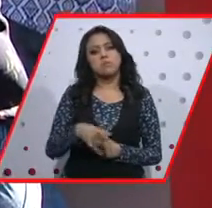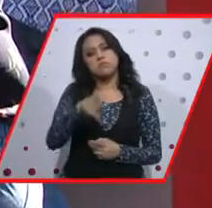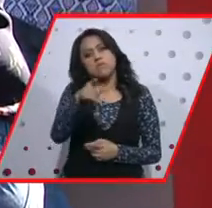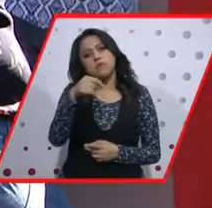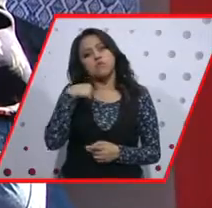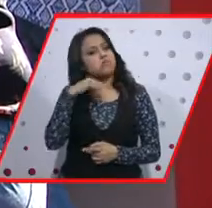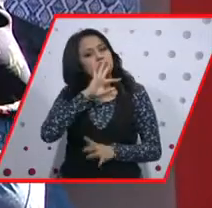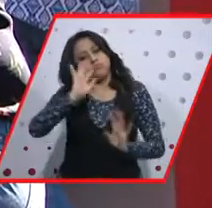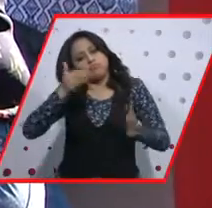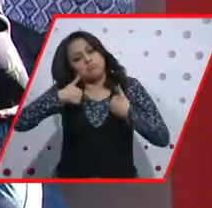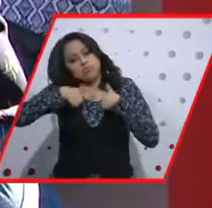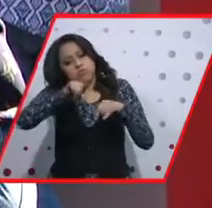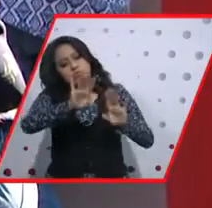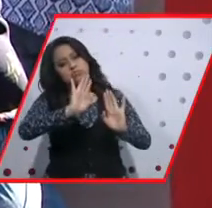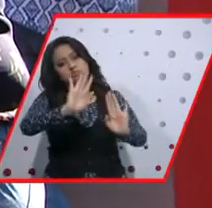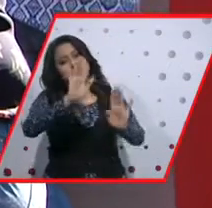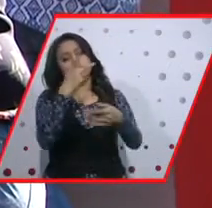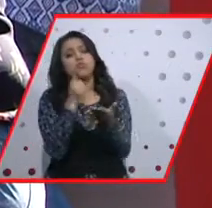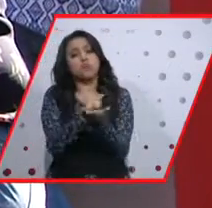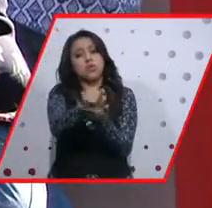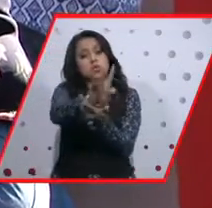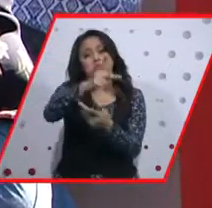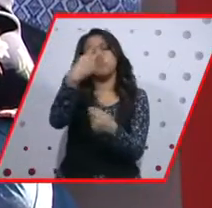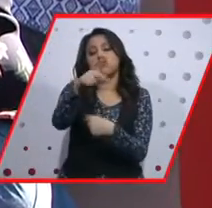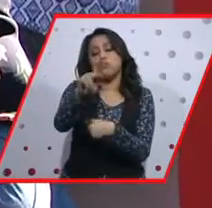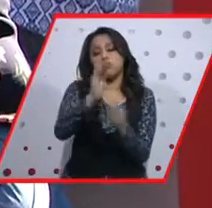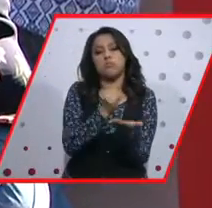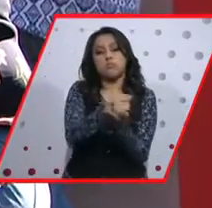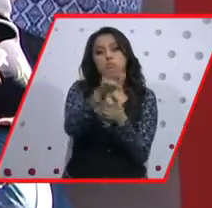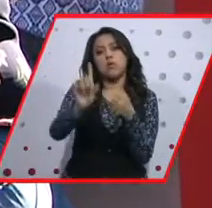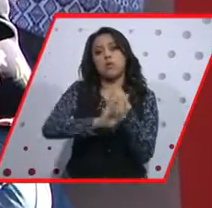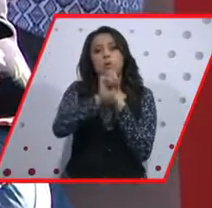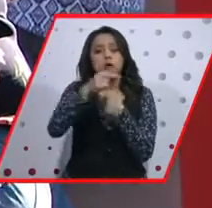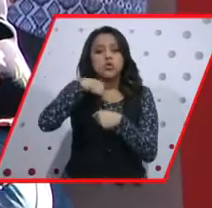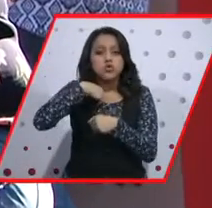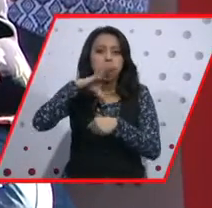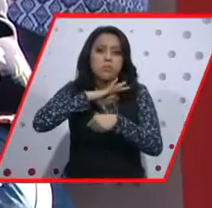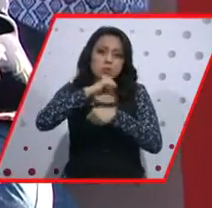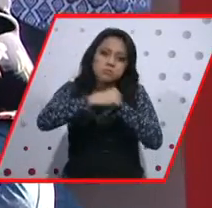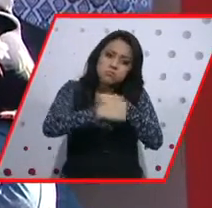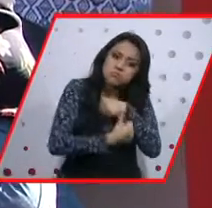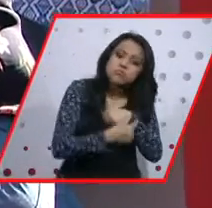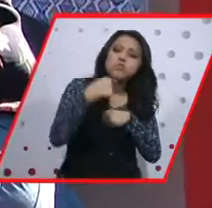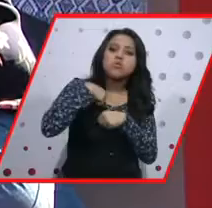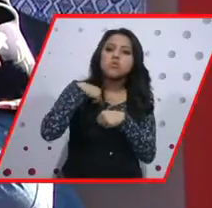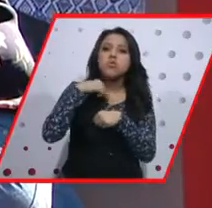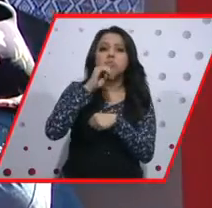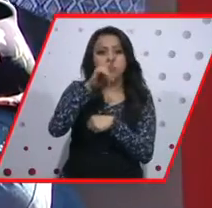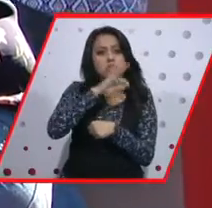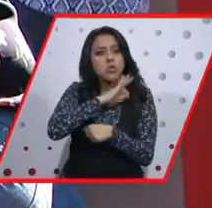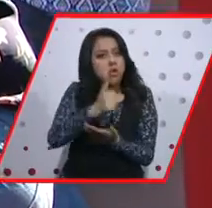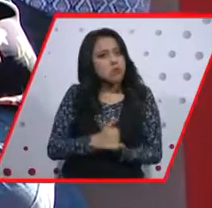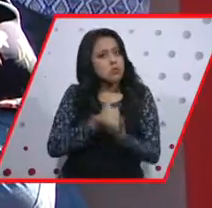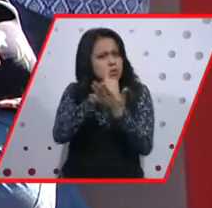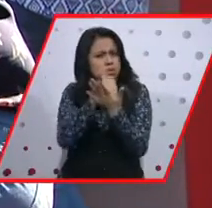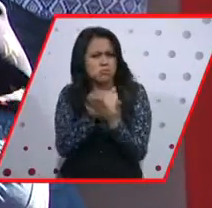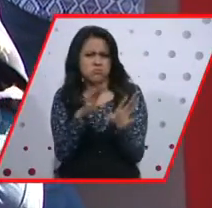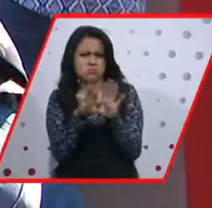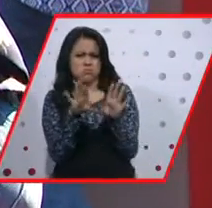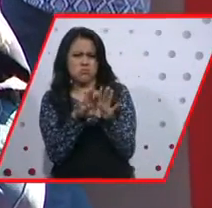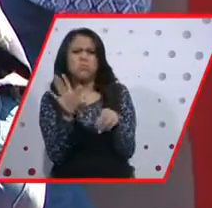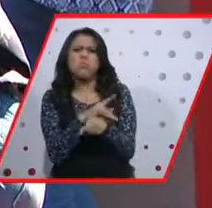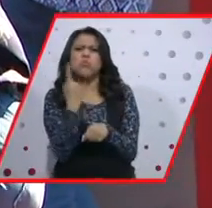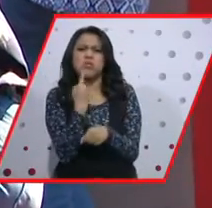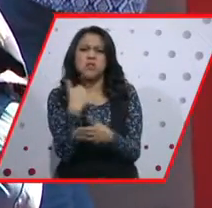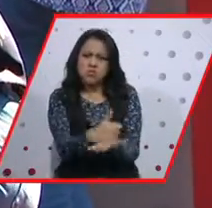Yo me lavo las manos, yo no sé nada. Y haz de cuenta, desde que yo te operé, yo te hice un favor. Y yo le dije al doctor, ¿cómo que un favor? Sí,